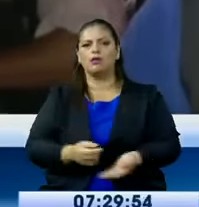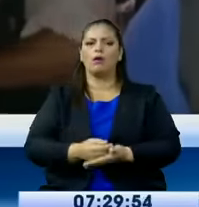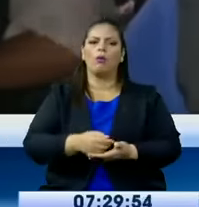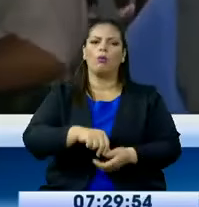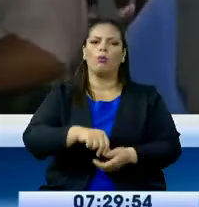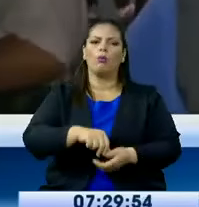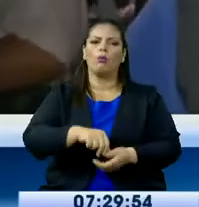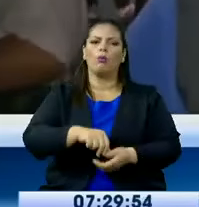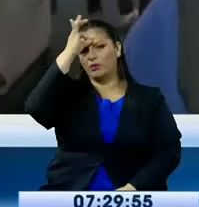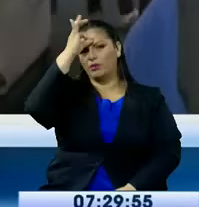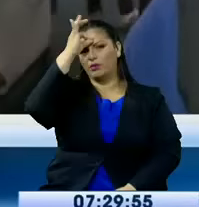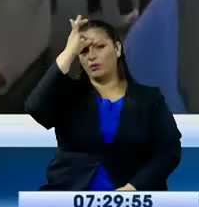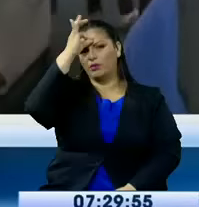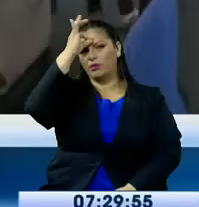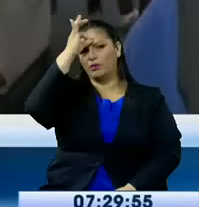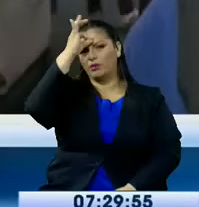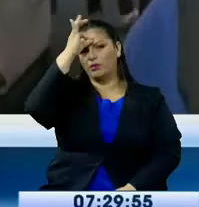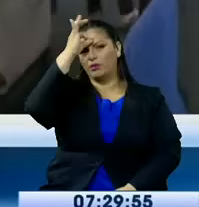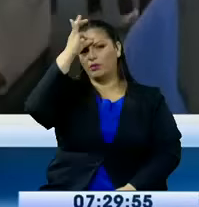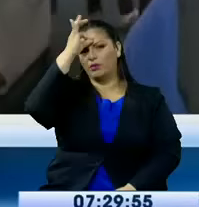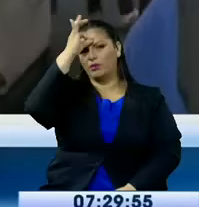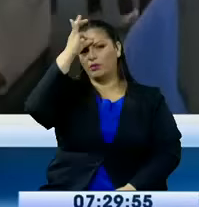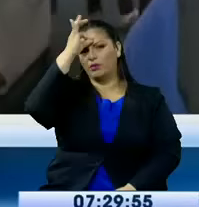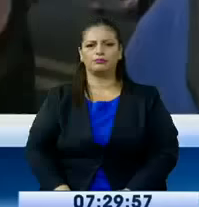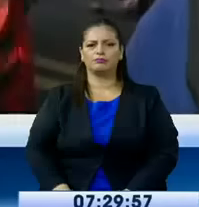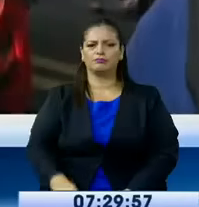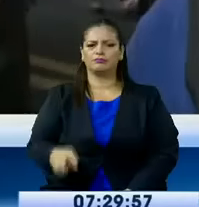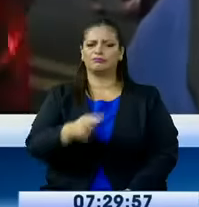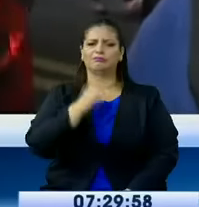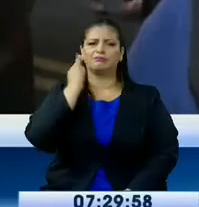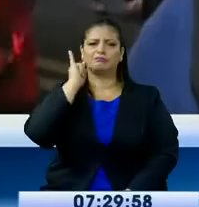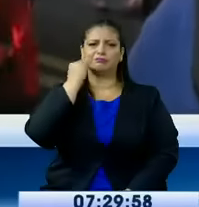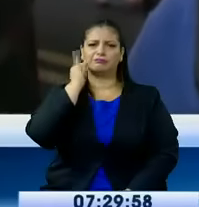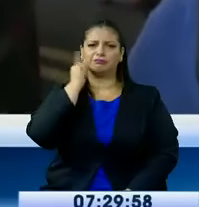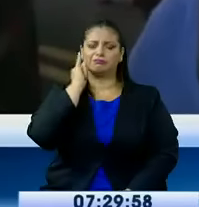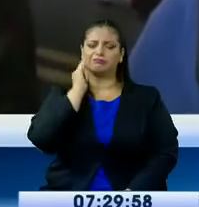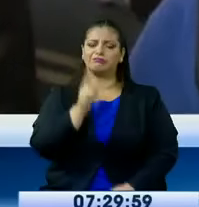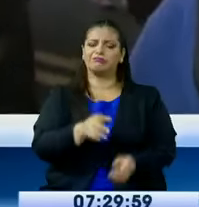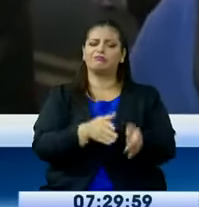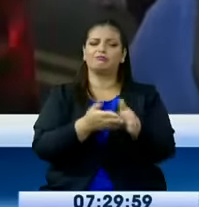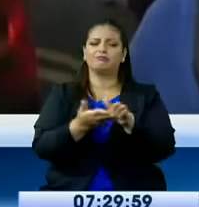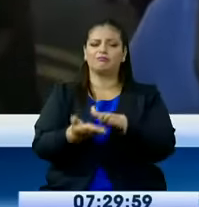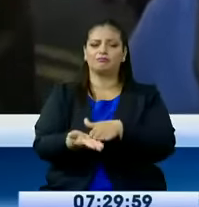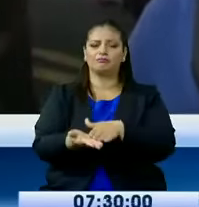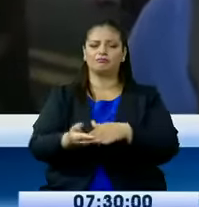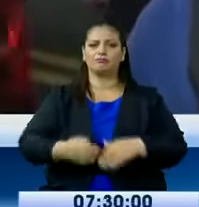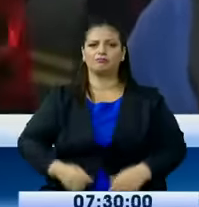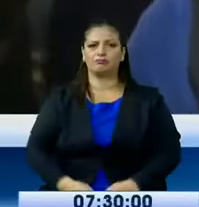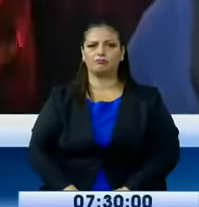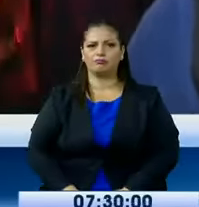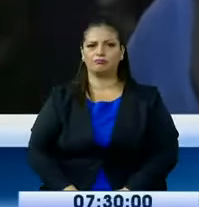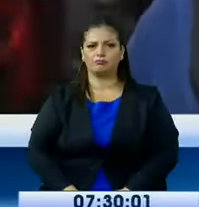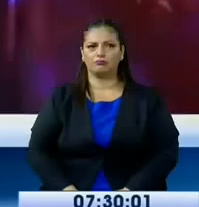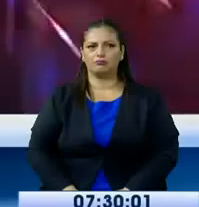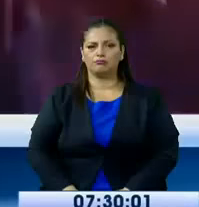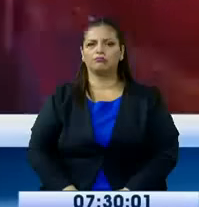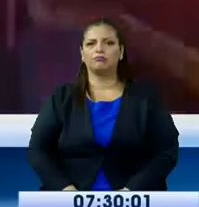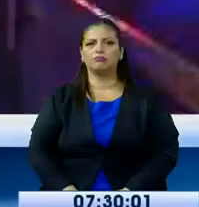iban tres personas que lastimosamente fallecieron, una niña entre los fallecidos de la camioneta. Parece que son